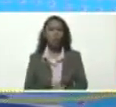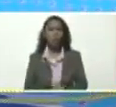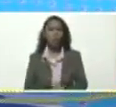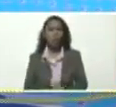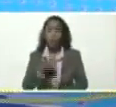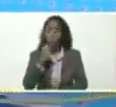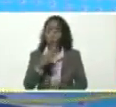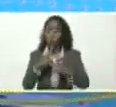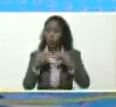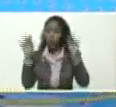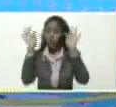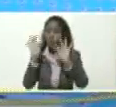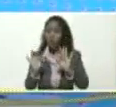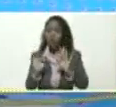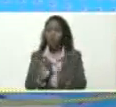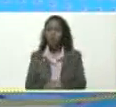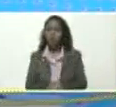bueno, de todo tipo,